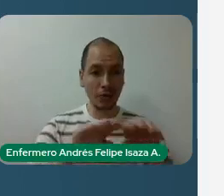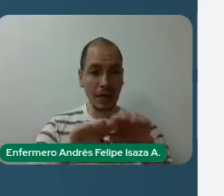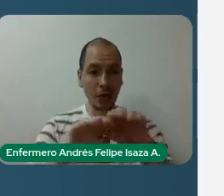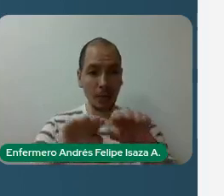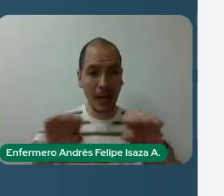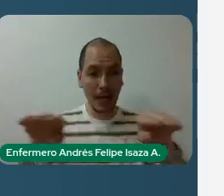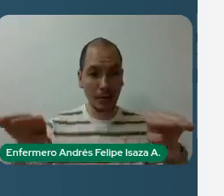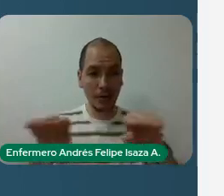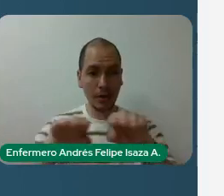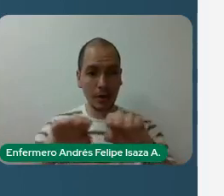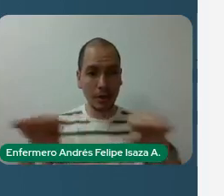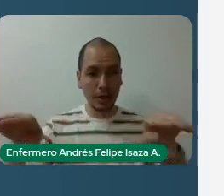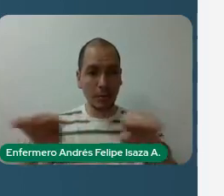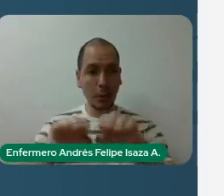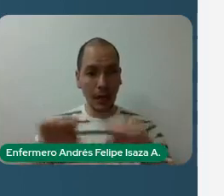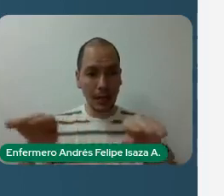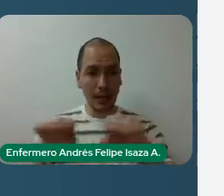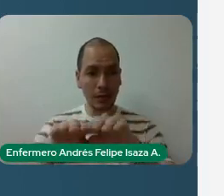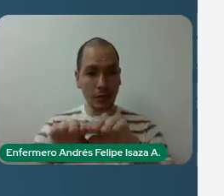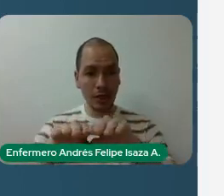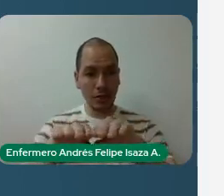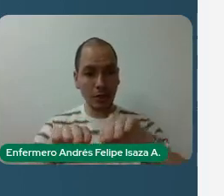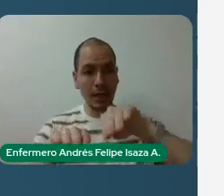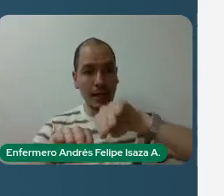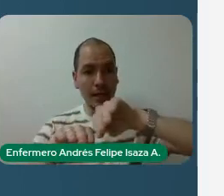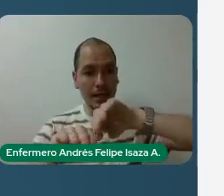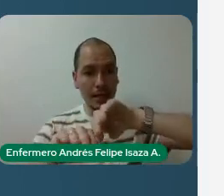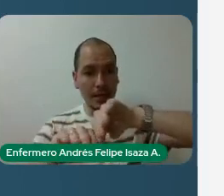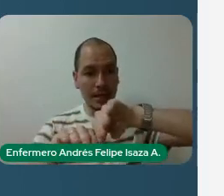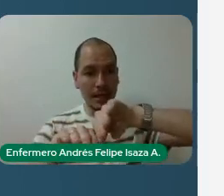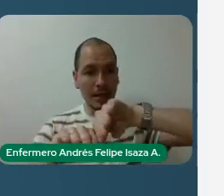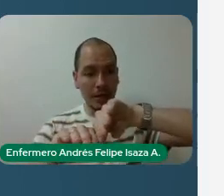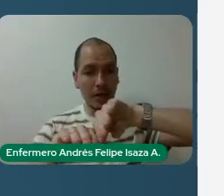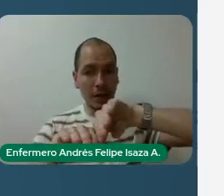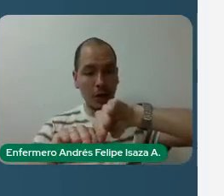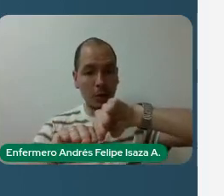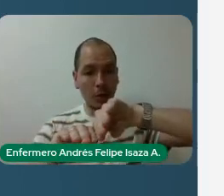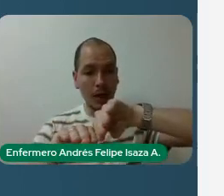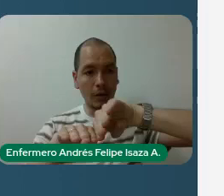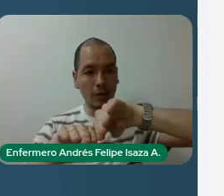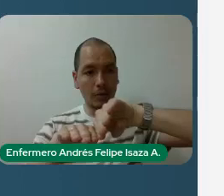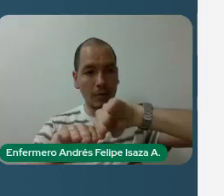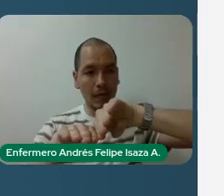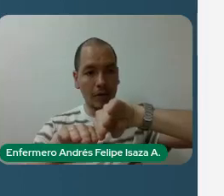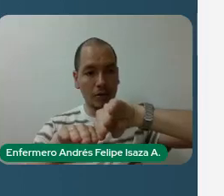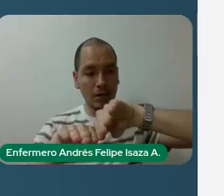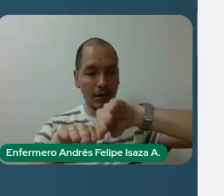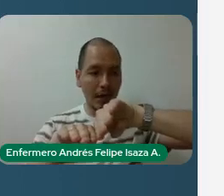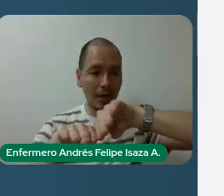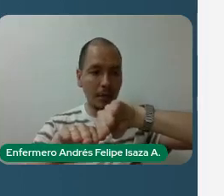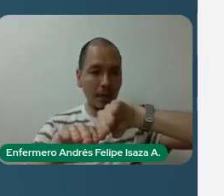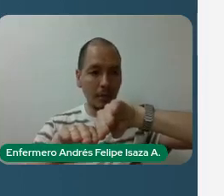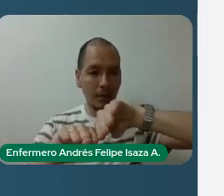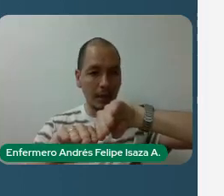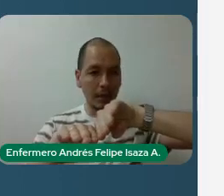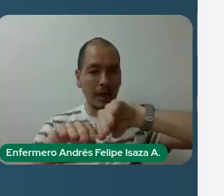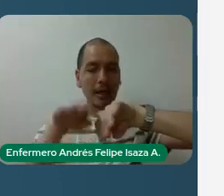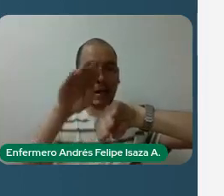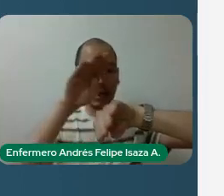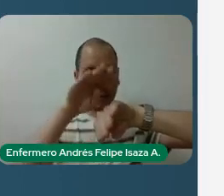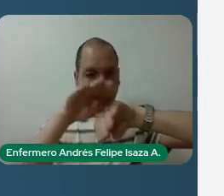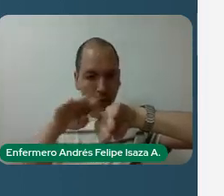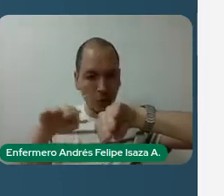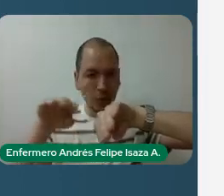paciente acostado plano, puede generar un riesgo. ¿Qué hay que hacer? El paciente acomodarlo en medio sentado para poder